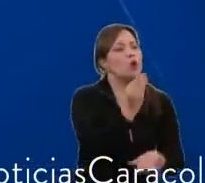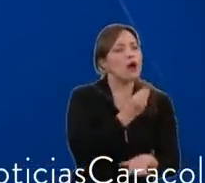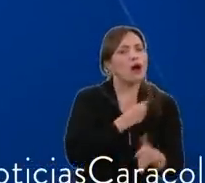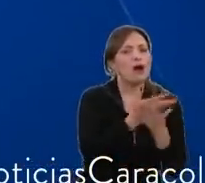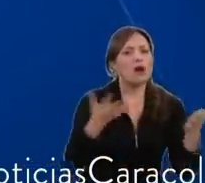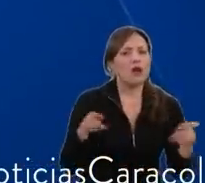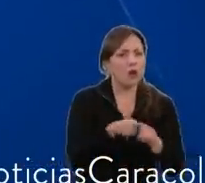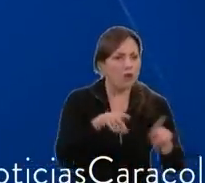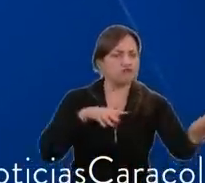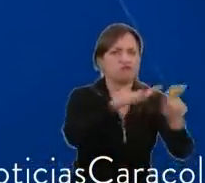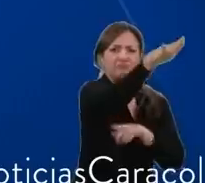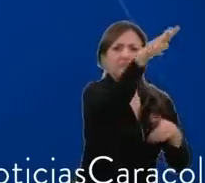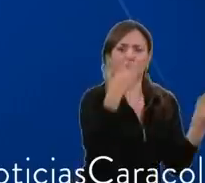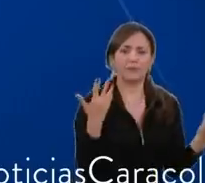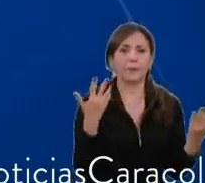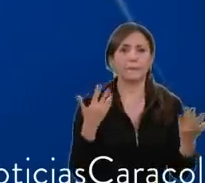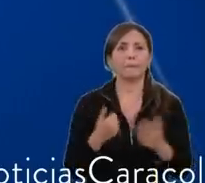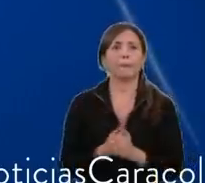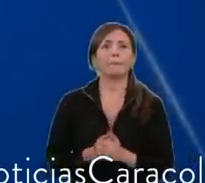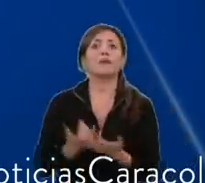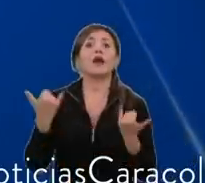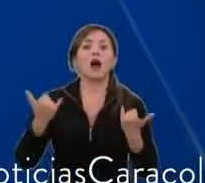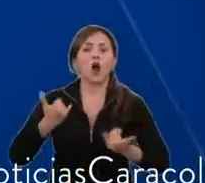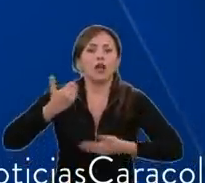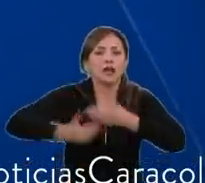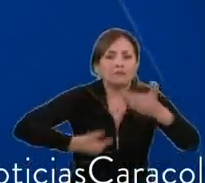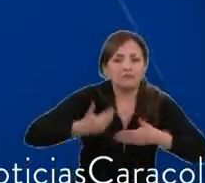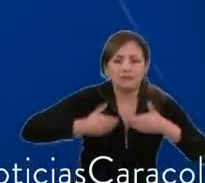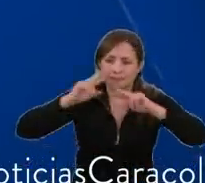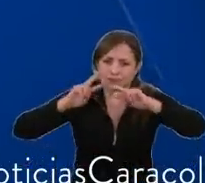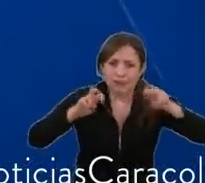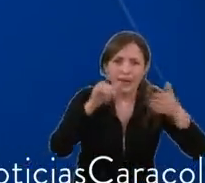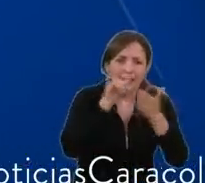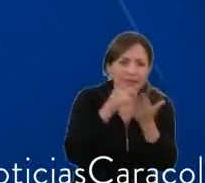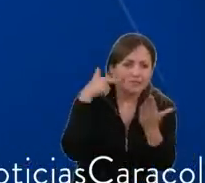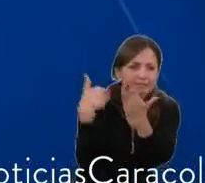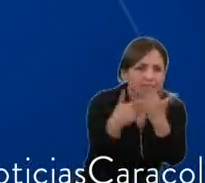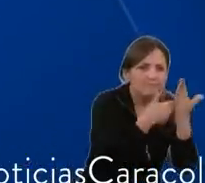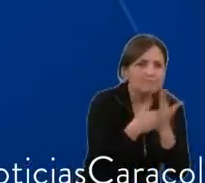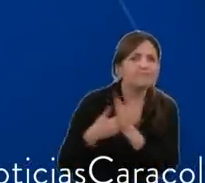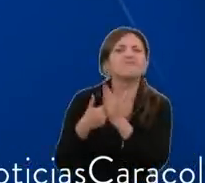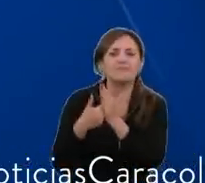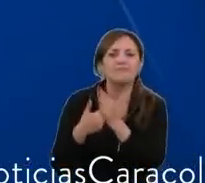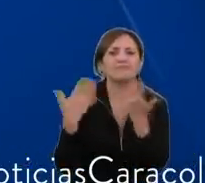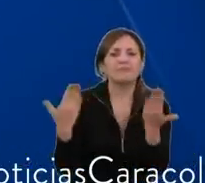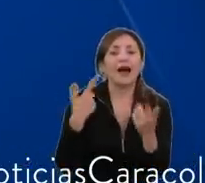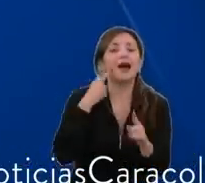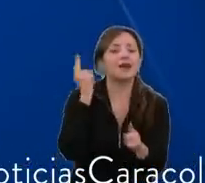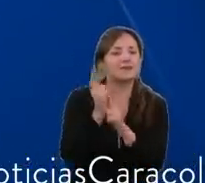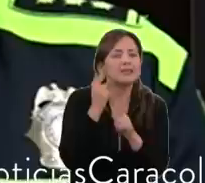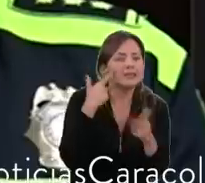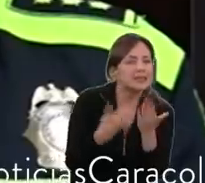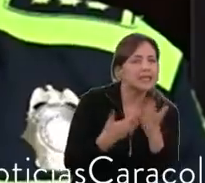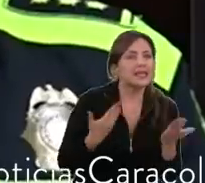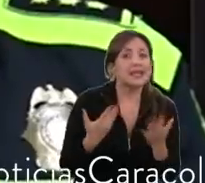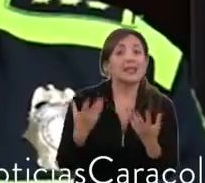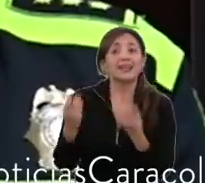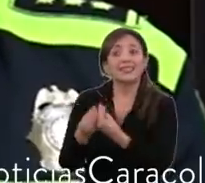Está adelantando los elementos materiales probatorios para verificar y corroborar si